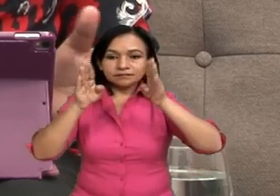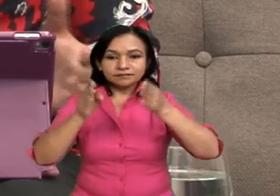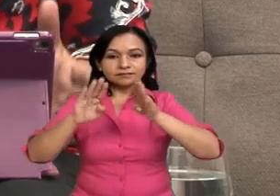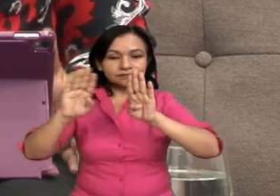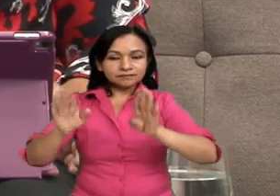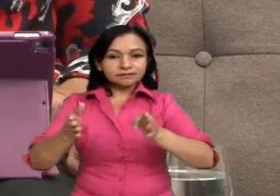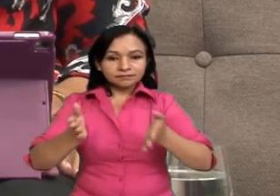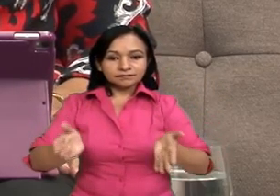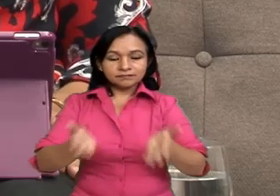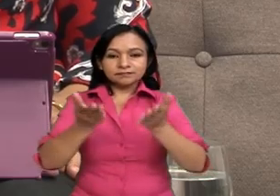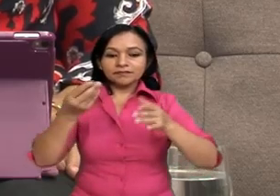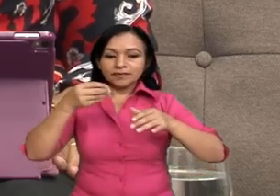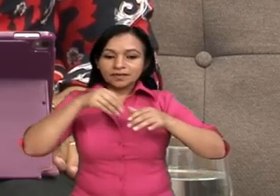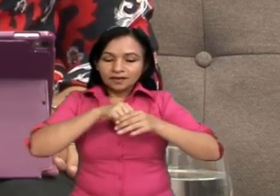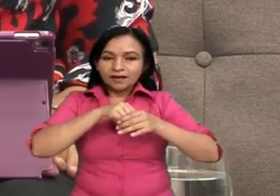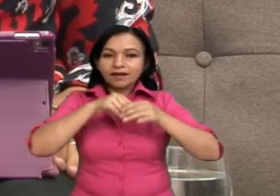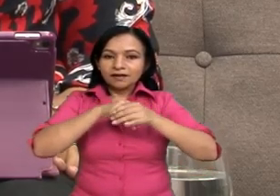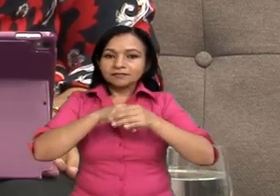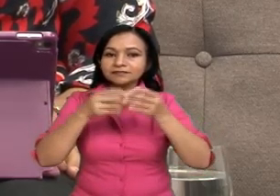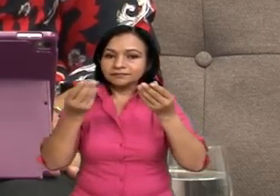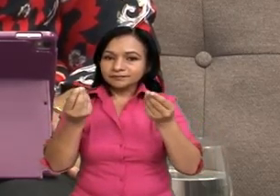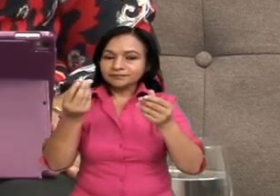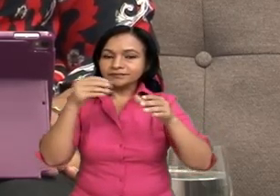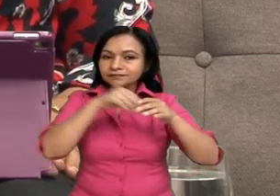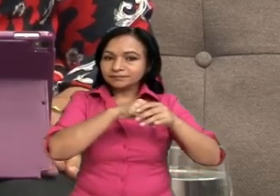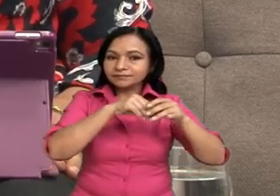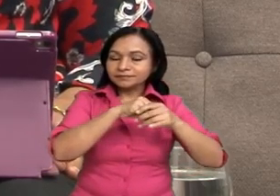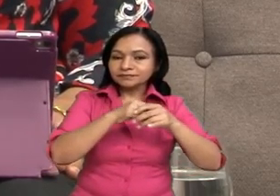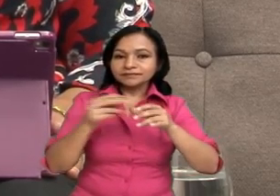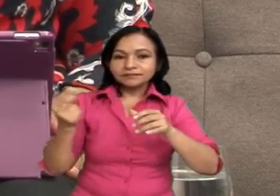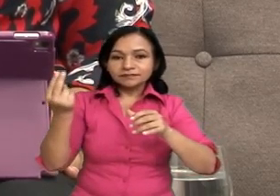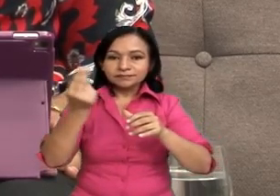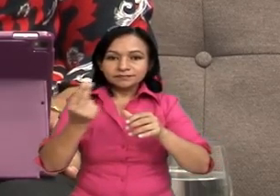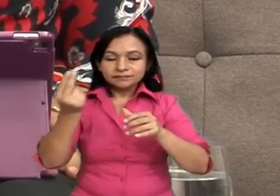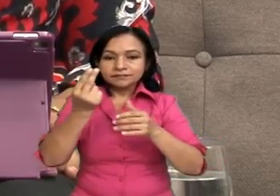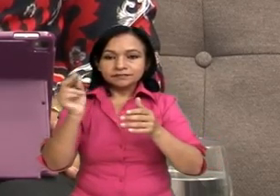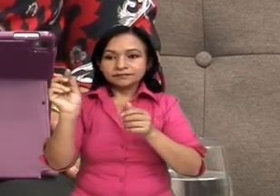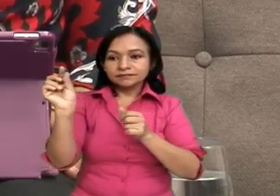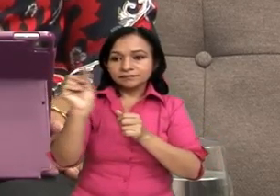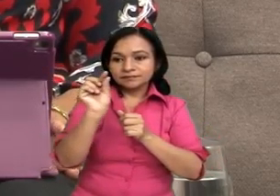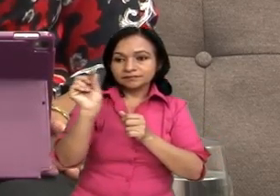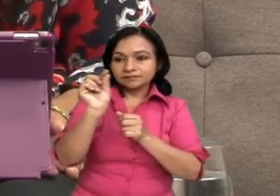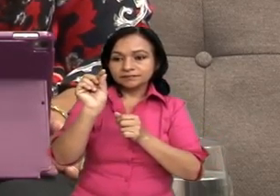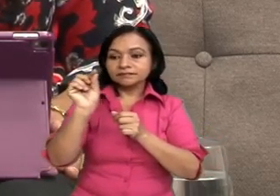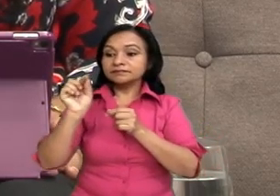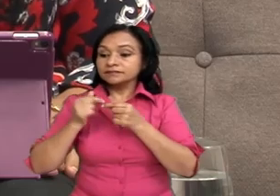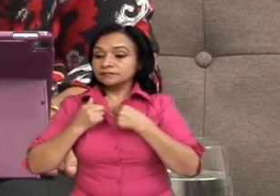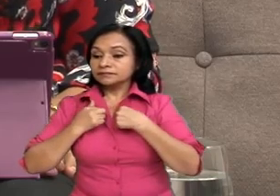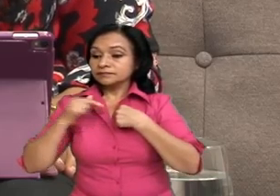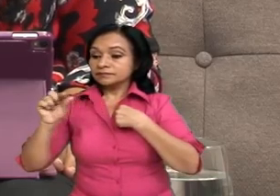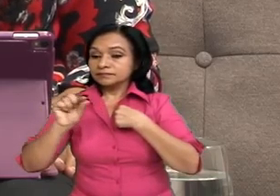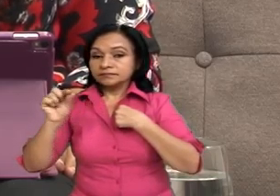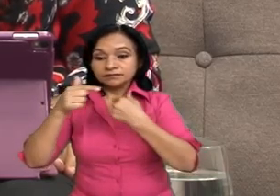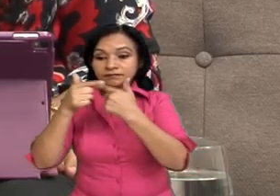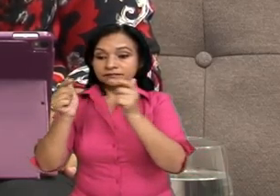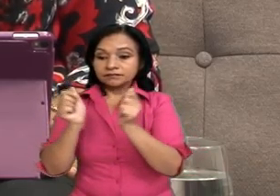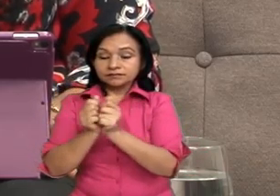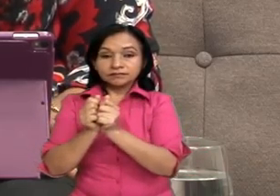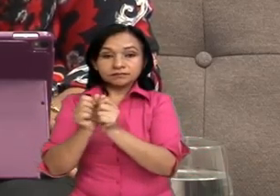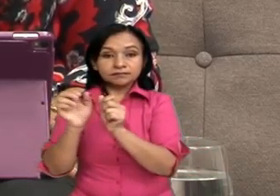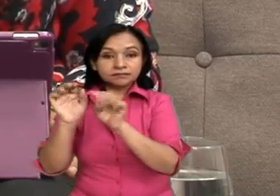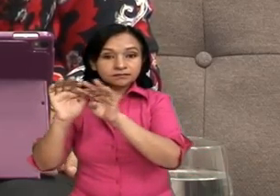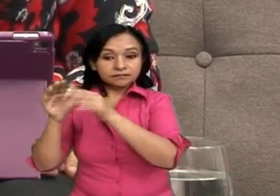una motivación, es ahorro y lo utilizan para prestarse entre socias, porque como son grupos